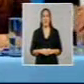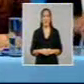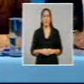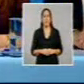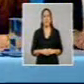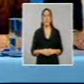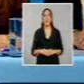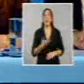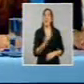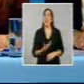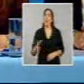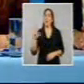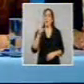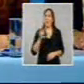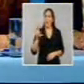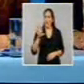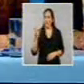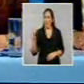señor gobernador,